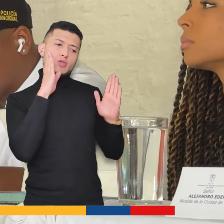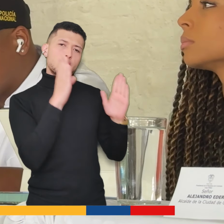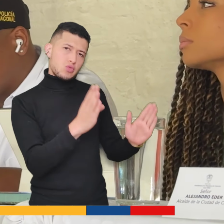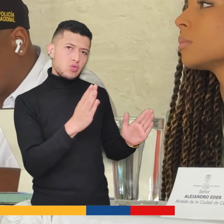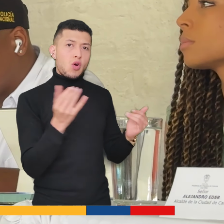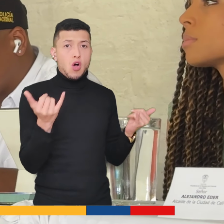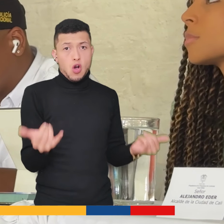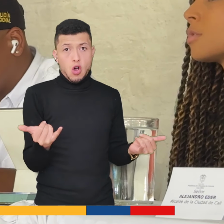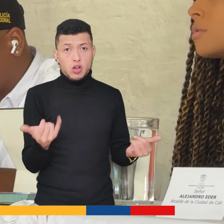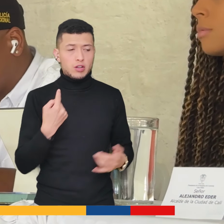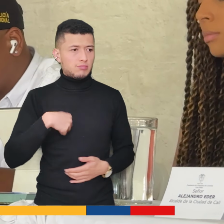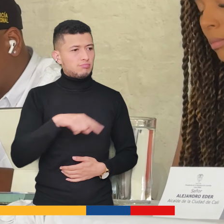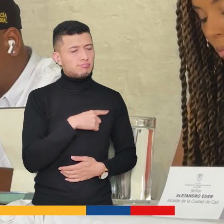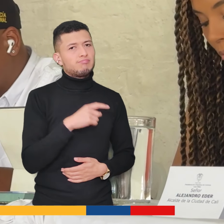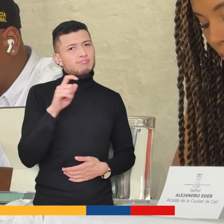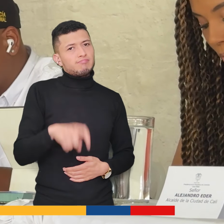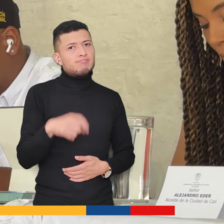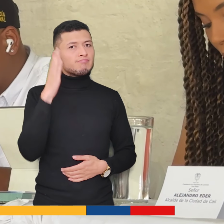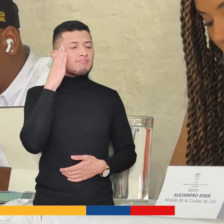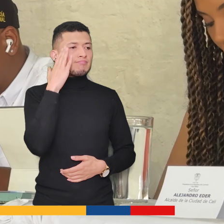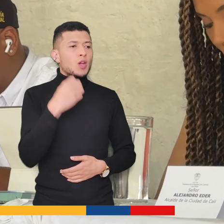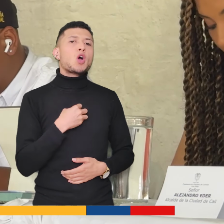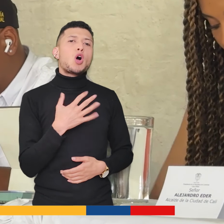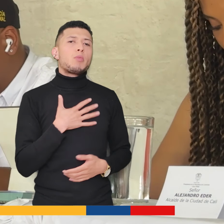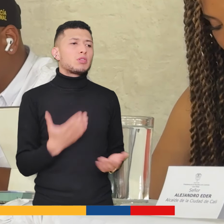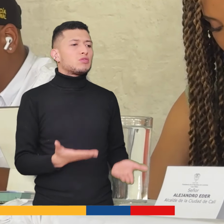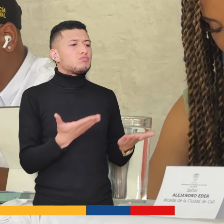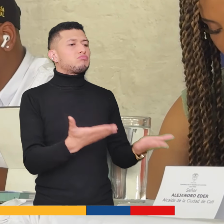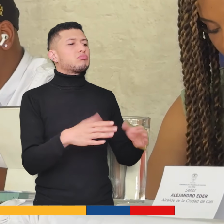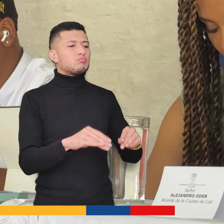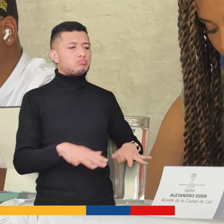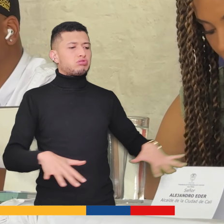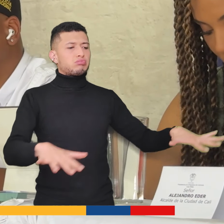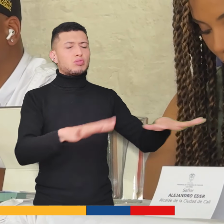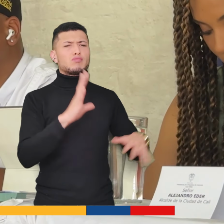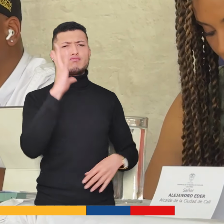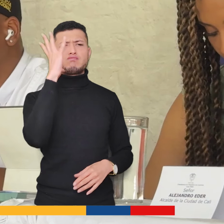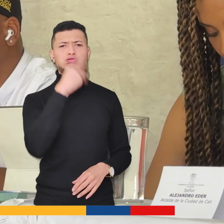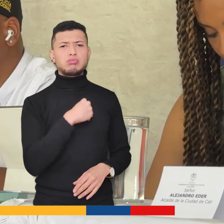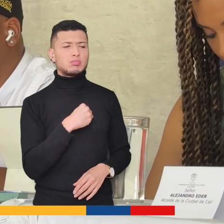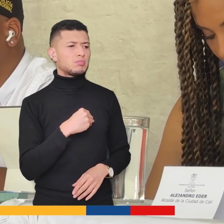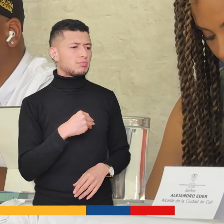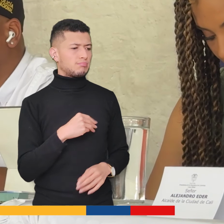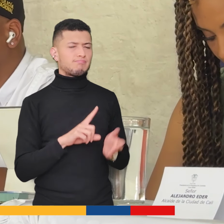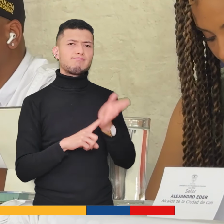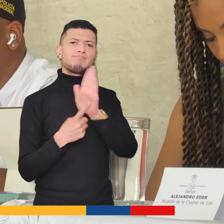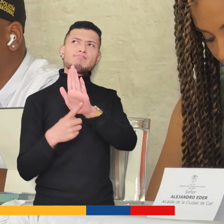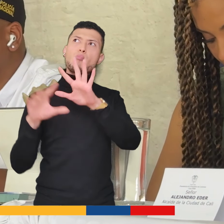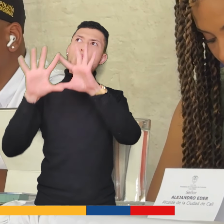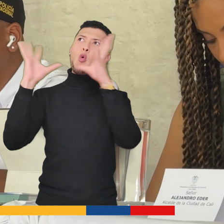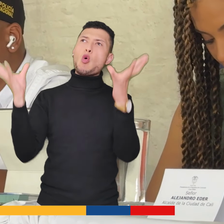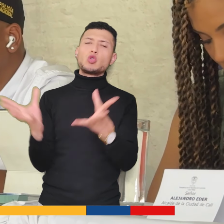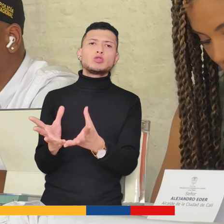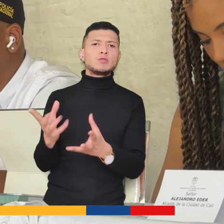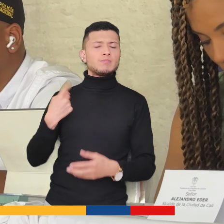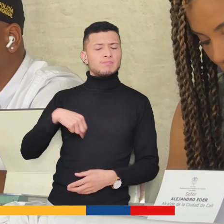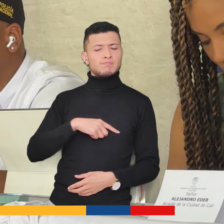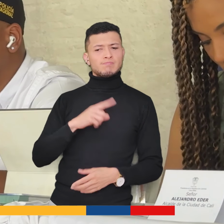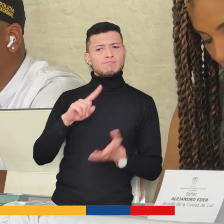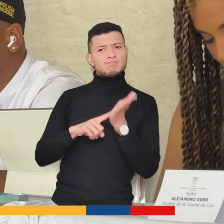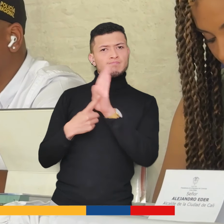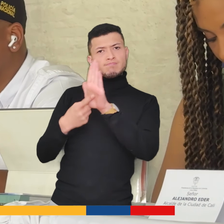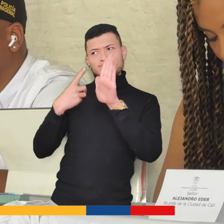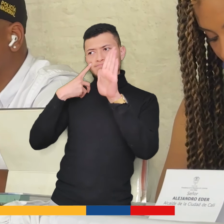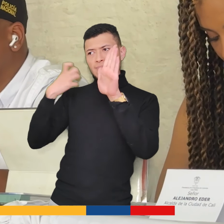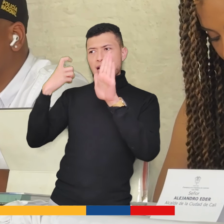esa gran oportunidad de mostrar nuestra belleza, de mostrarle al mundo nuestra mejor cara, de mostrarle